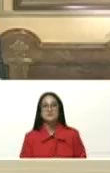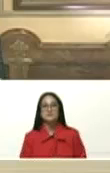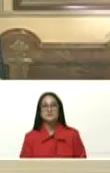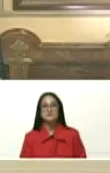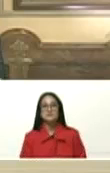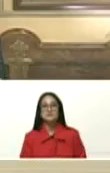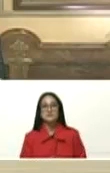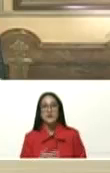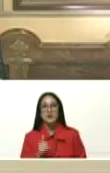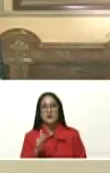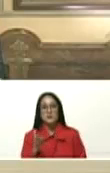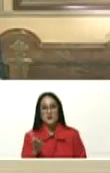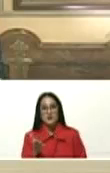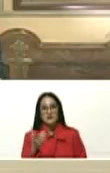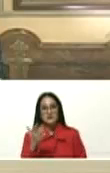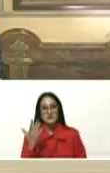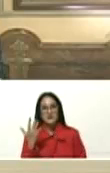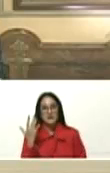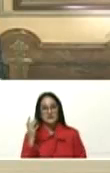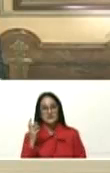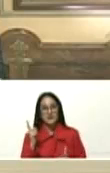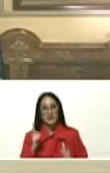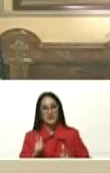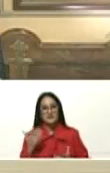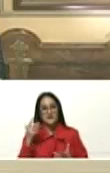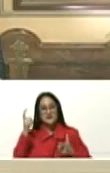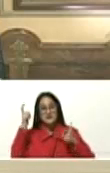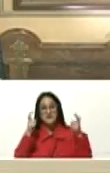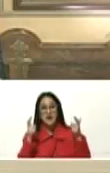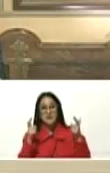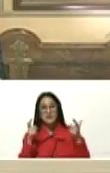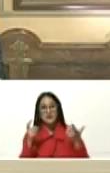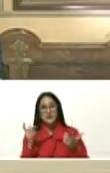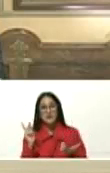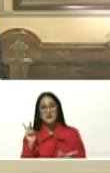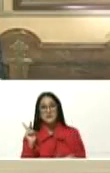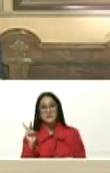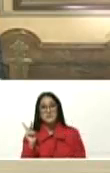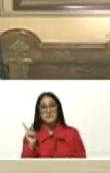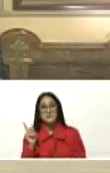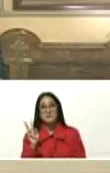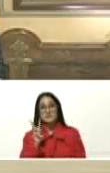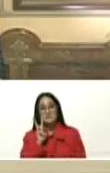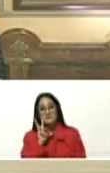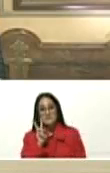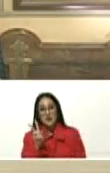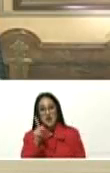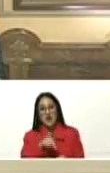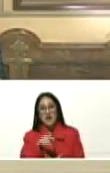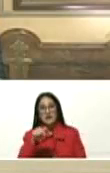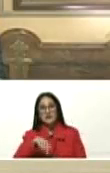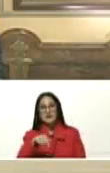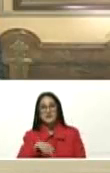descansar el compañero el comandante Chávez, vinieron los 9 guineanos que estaban a llorar aquí.